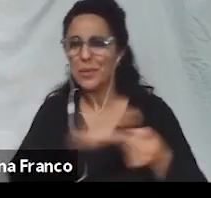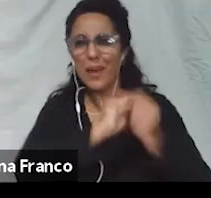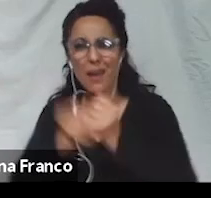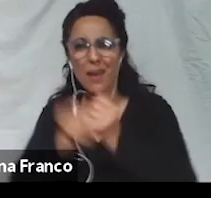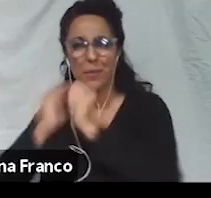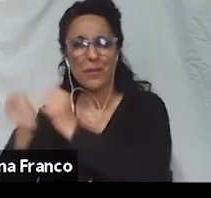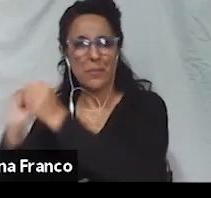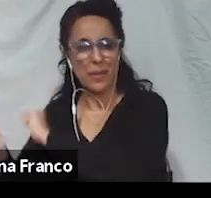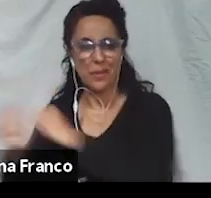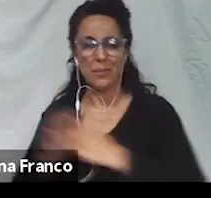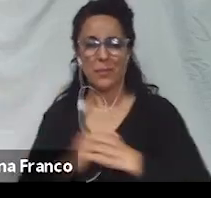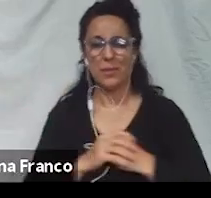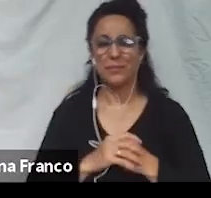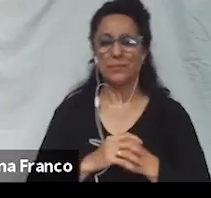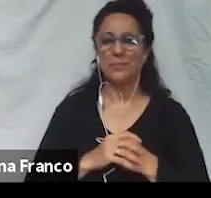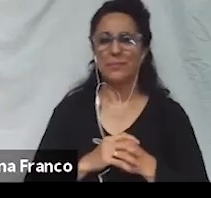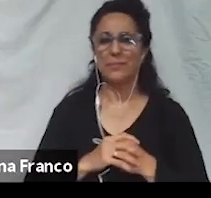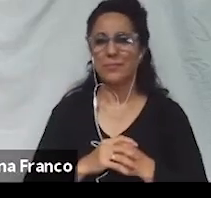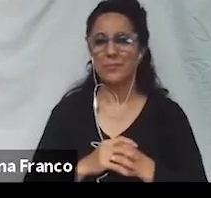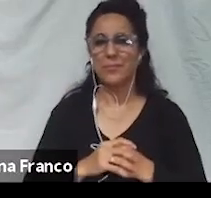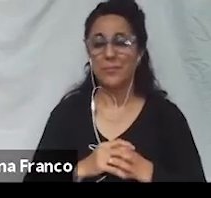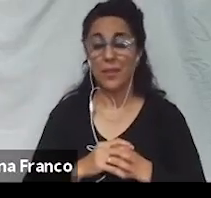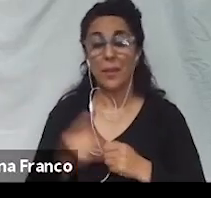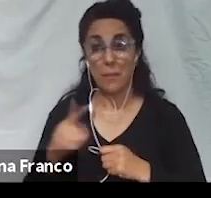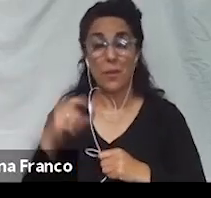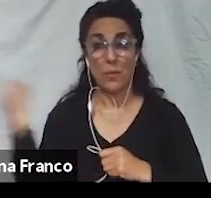les diría más o menos, entonces van cambiando todo